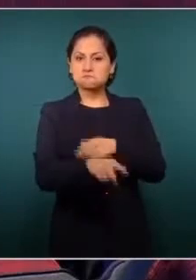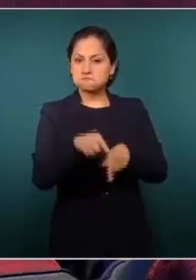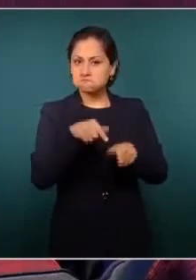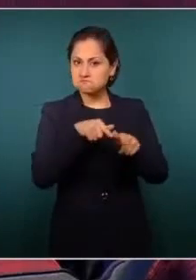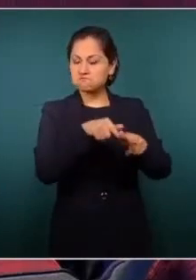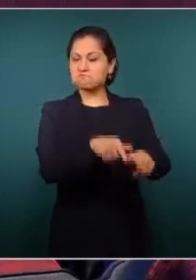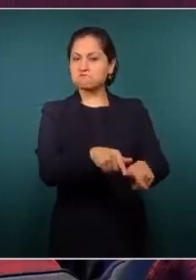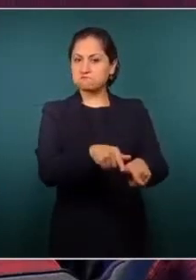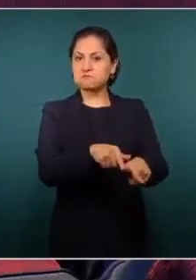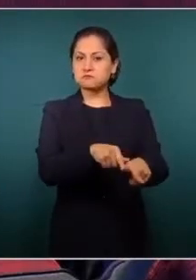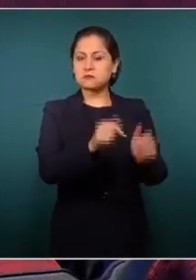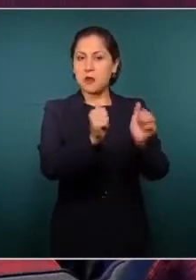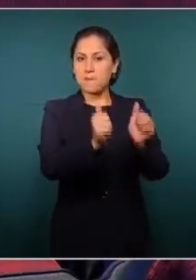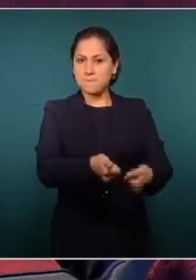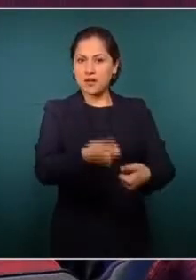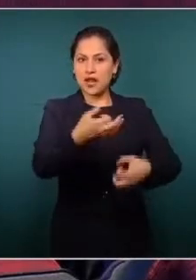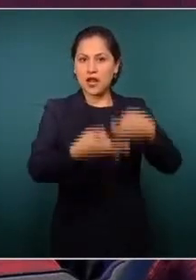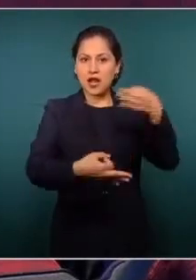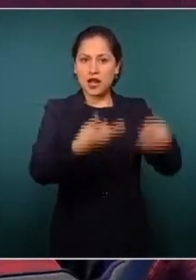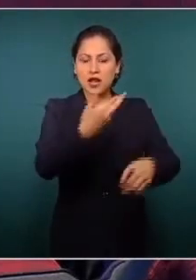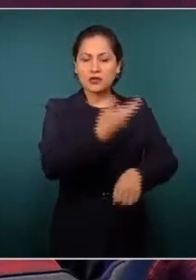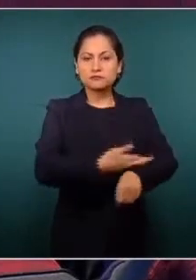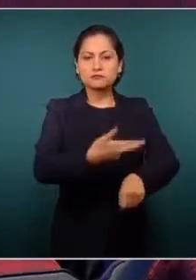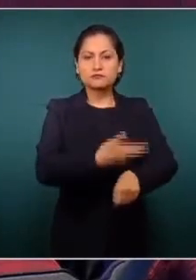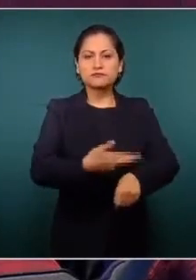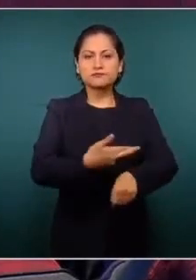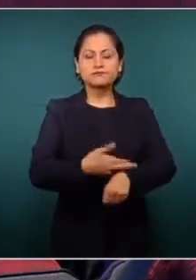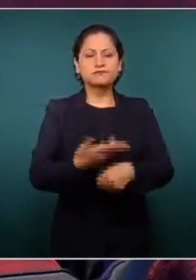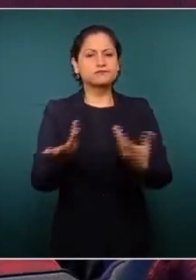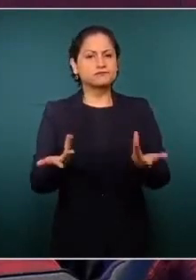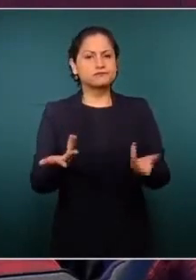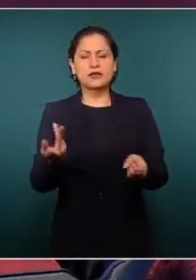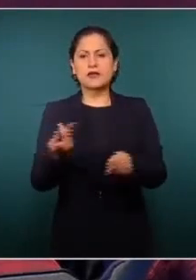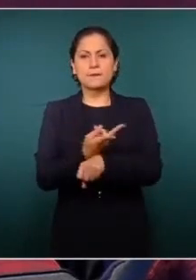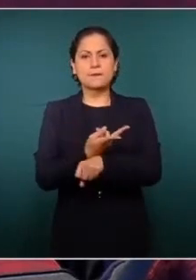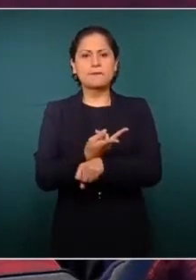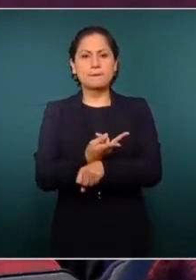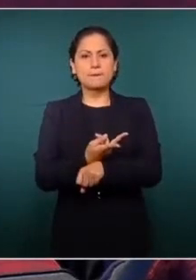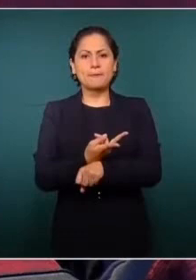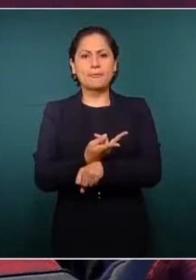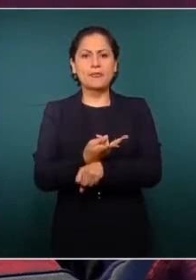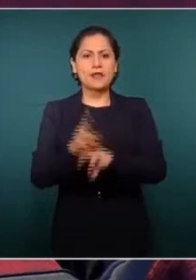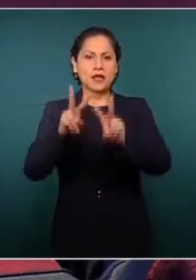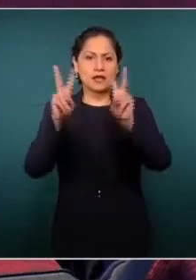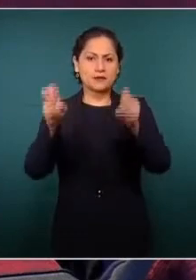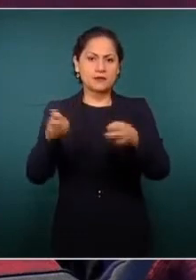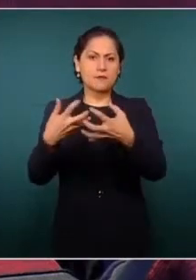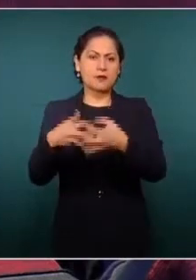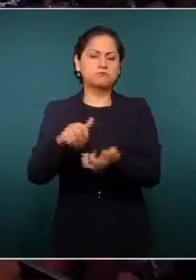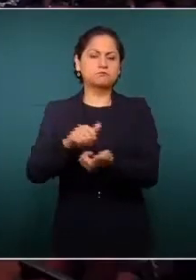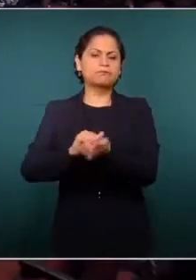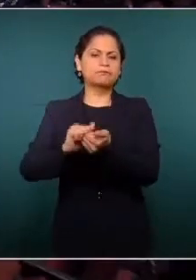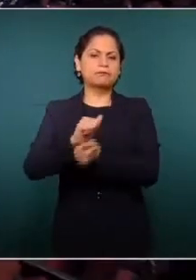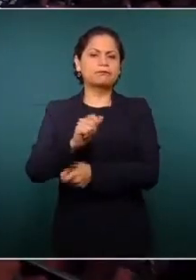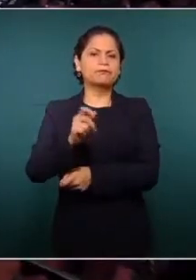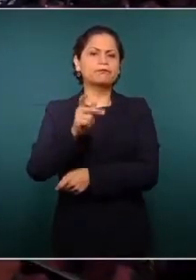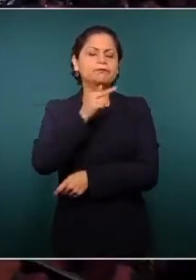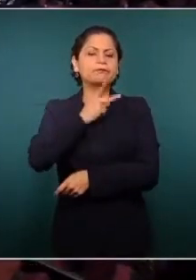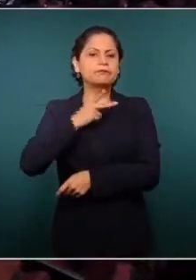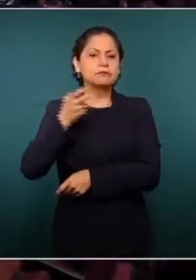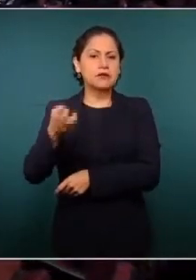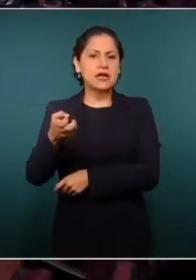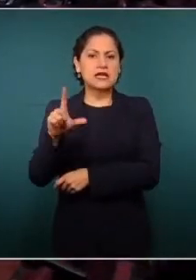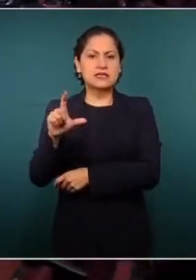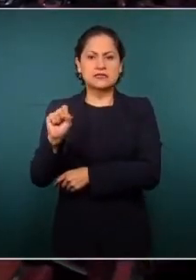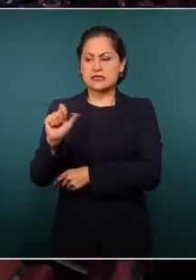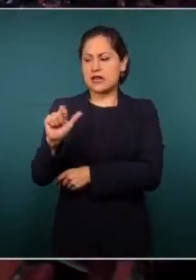son firmes y respecto a la seguridad que tuvo la refinería de salamanca si nos puede compartir su información